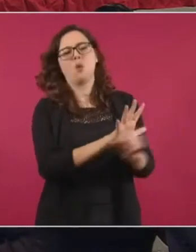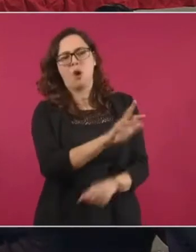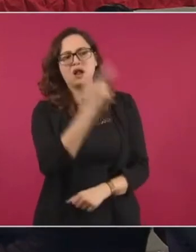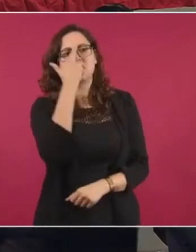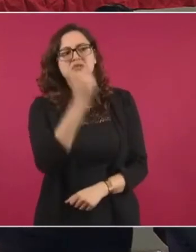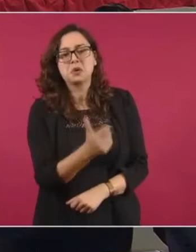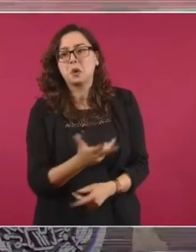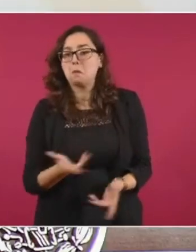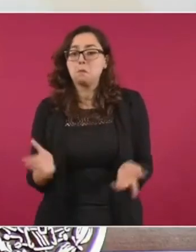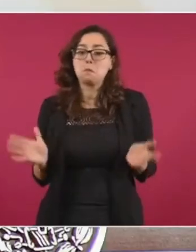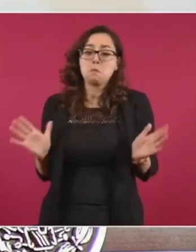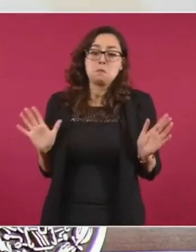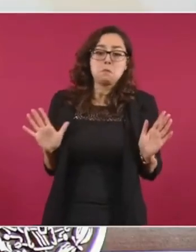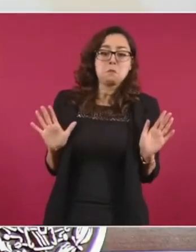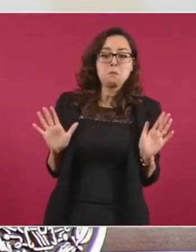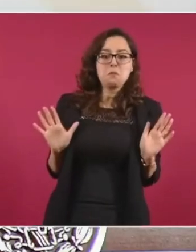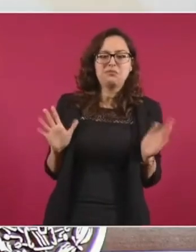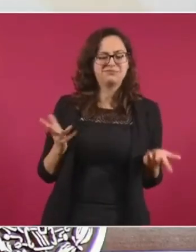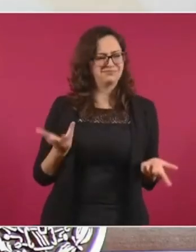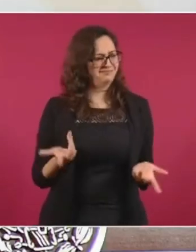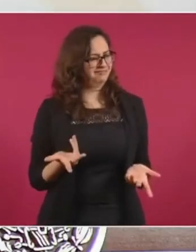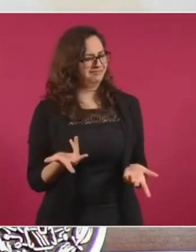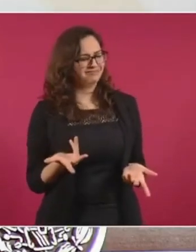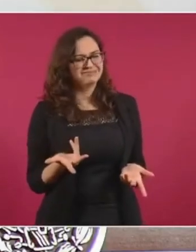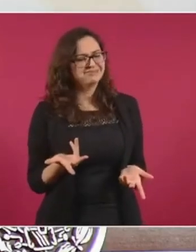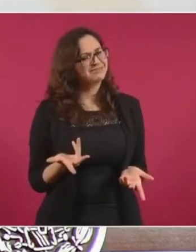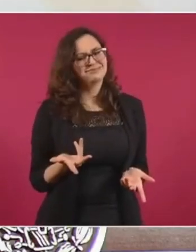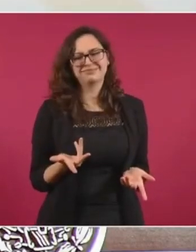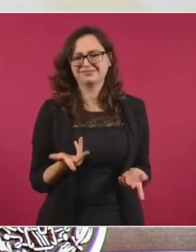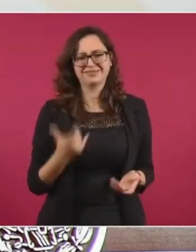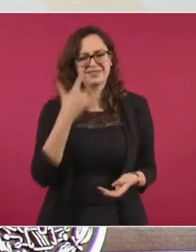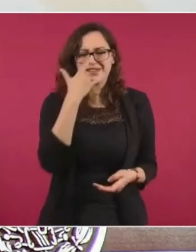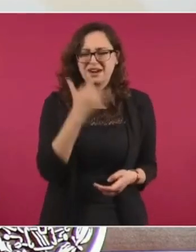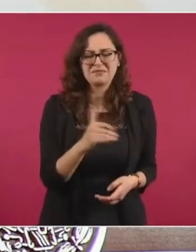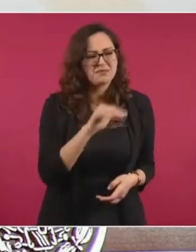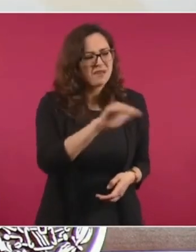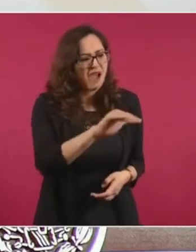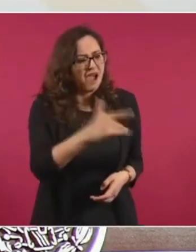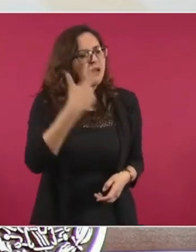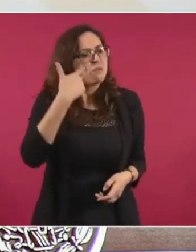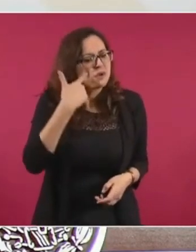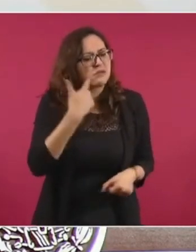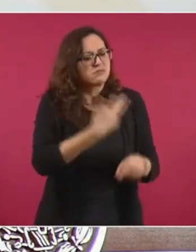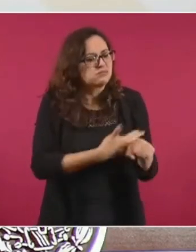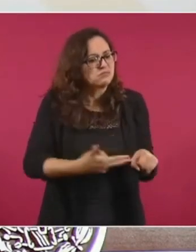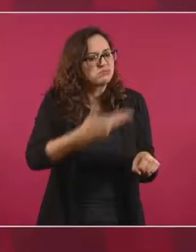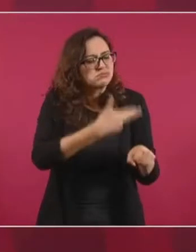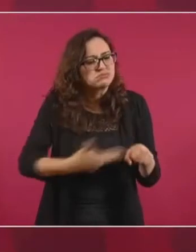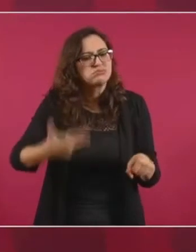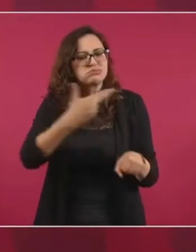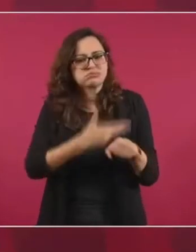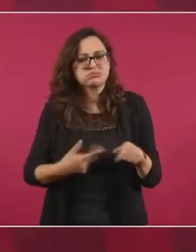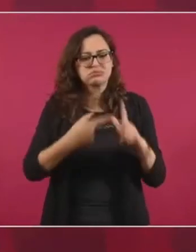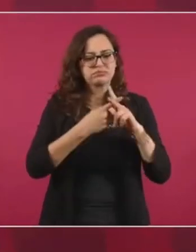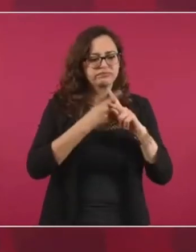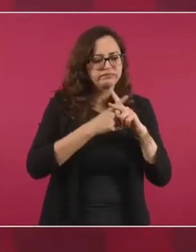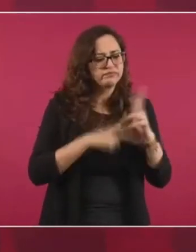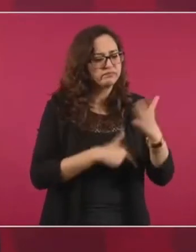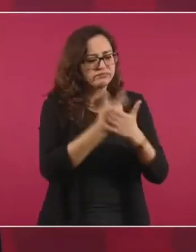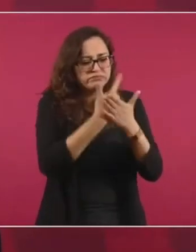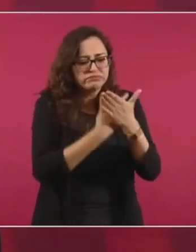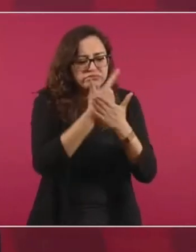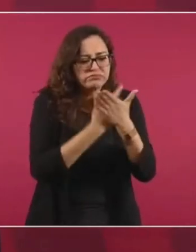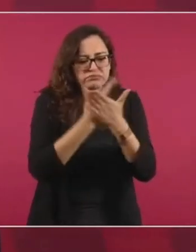de pago con los particulares para recuperar adeudos y espacios perdidos, unos por impago y